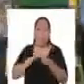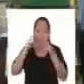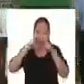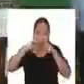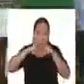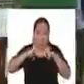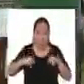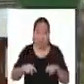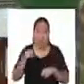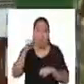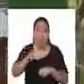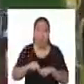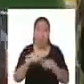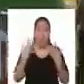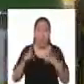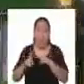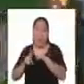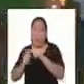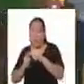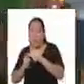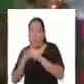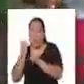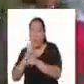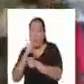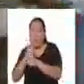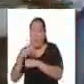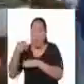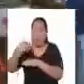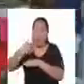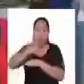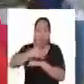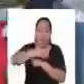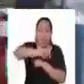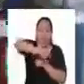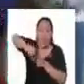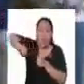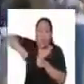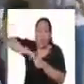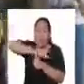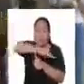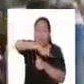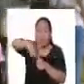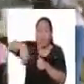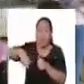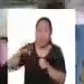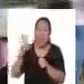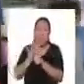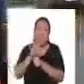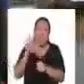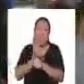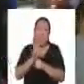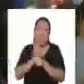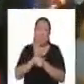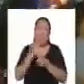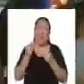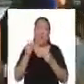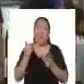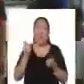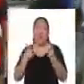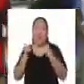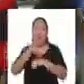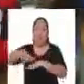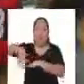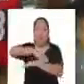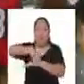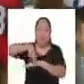al poco tiempo de su inauguración, las inmediaciones del lugar se llenaron de ambulantes y de